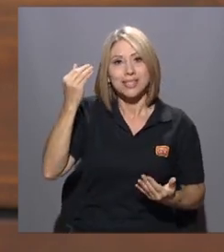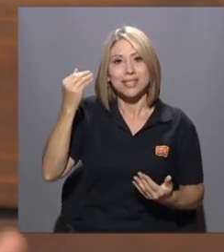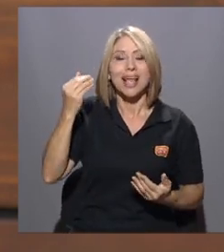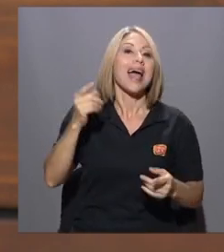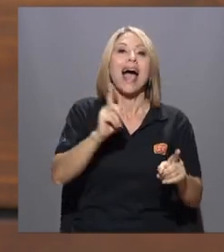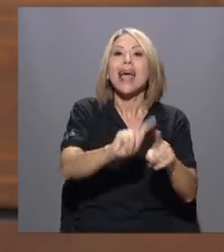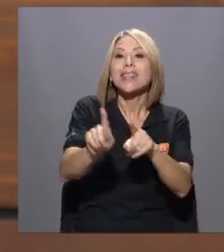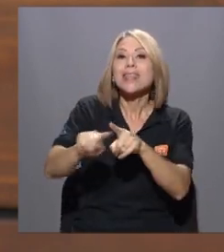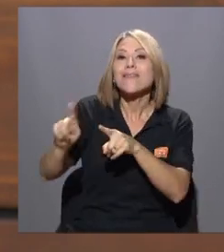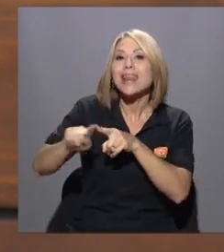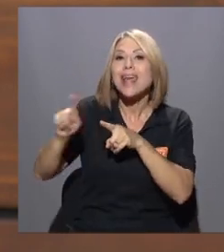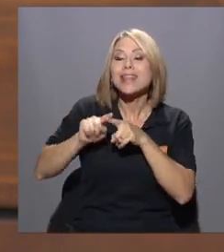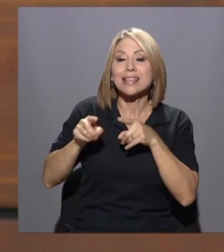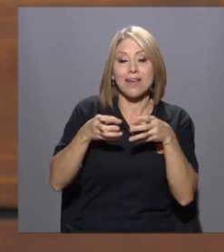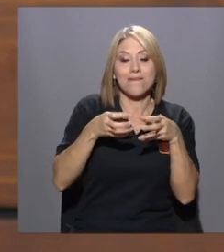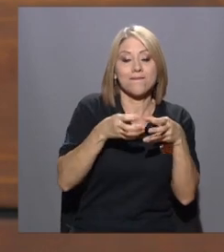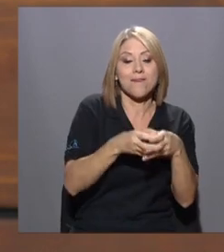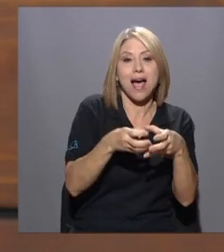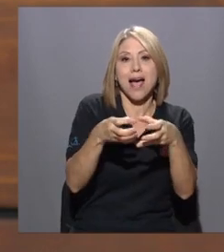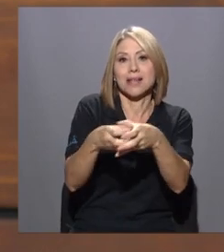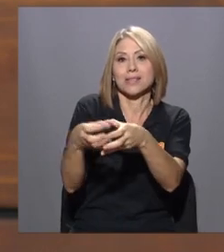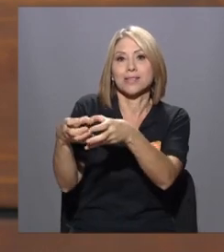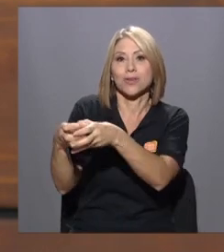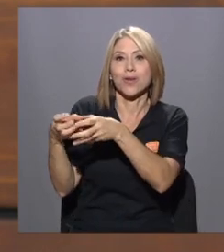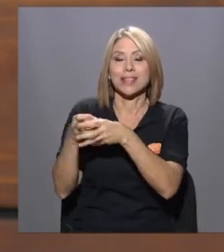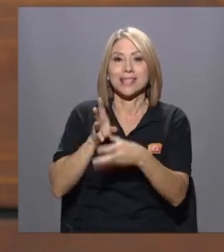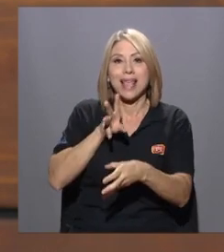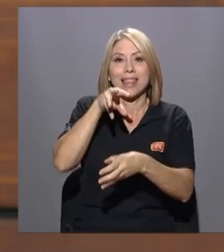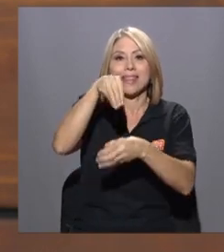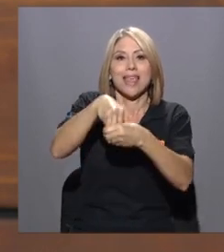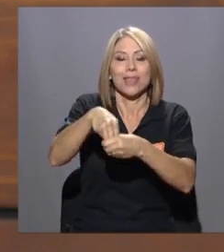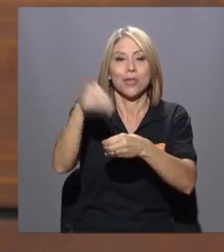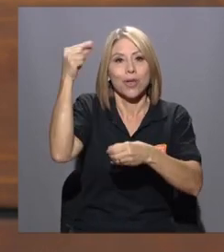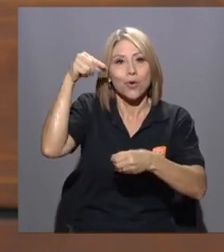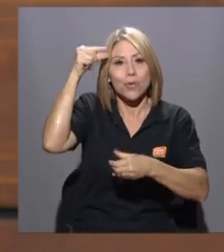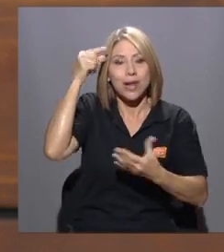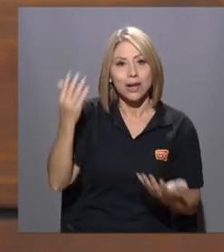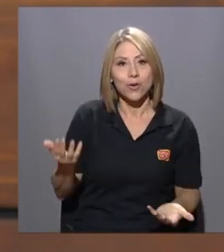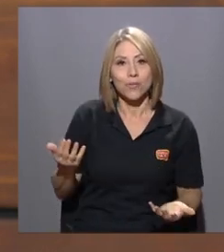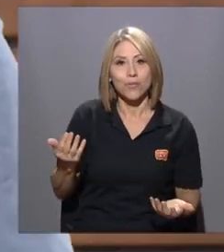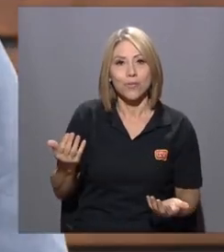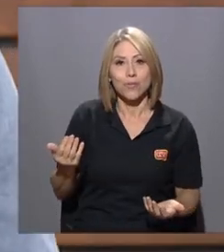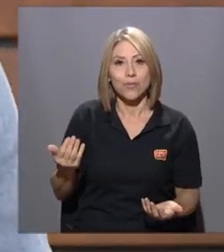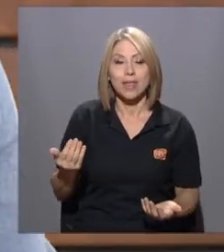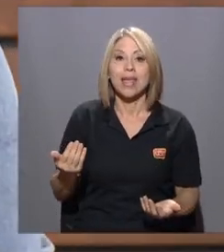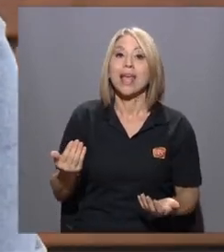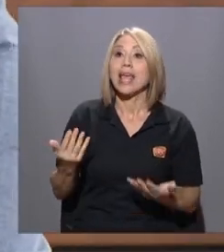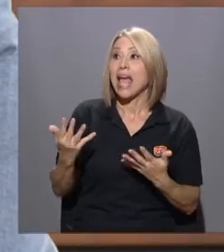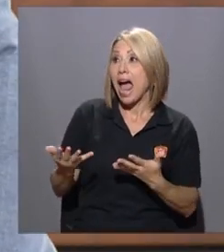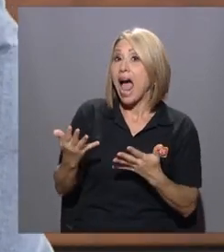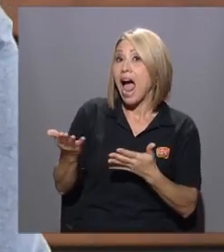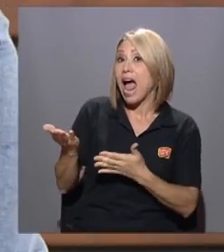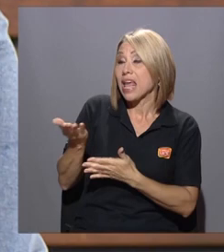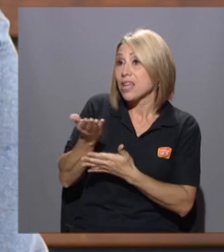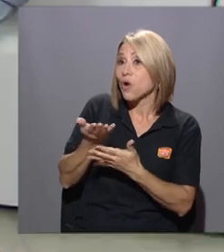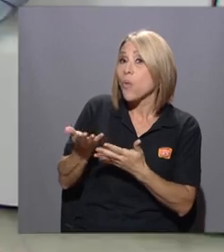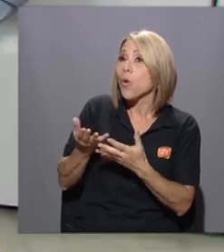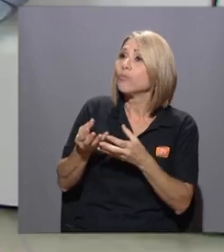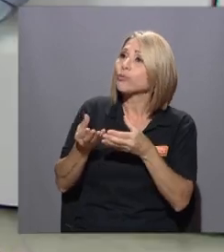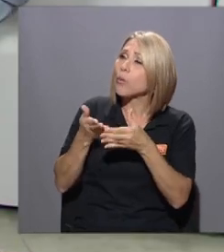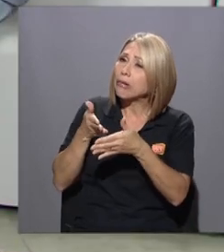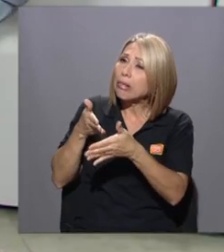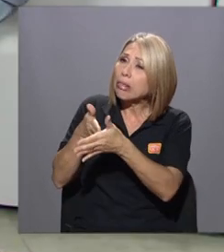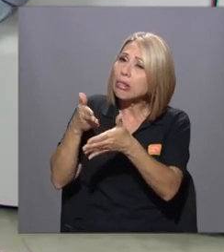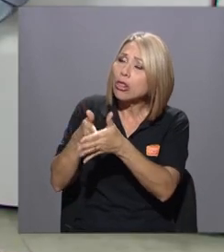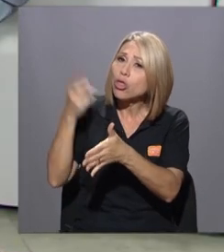facciones o fracciones dentro del gobierno. Y hay algunas personas muy duras en contra de la universidad, entonces.